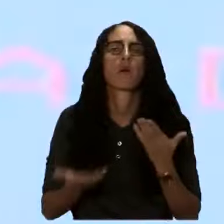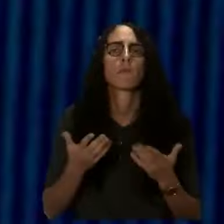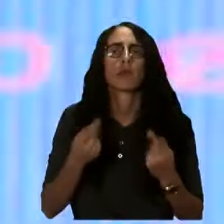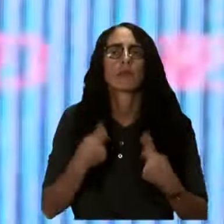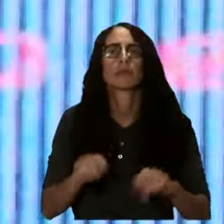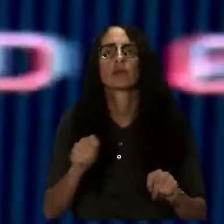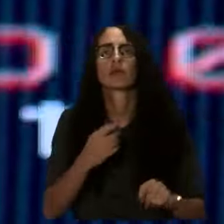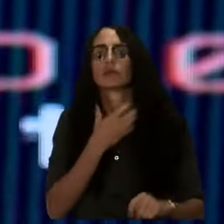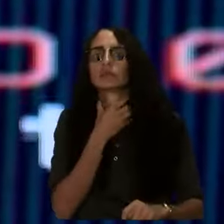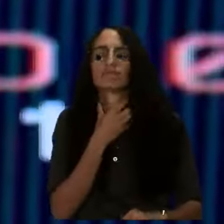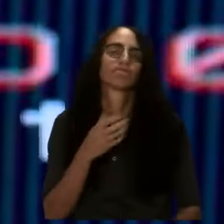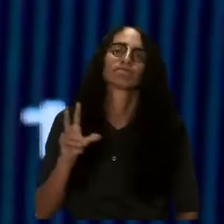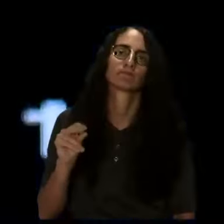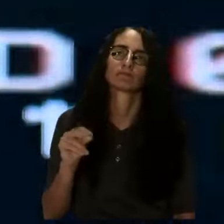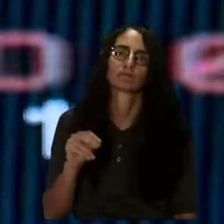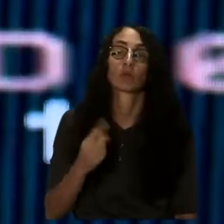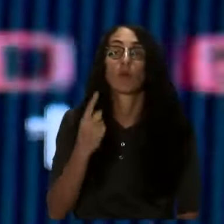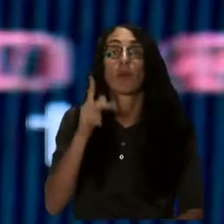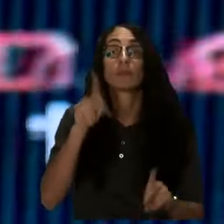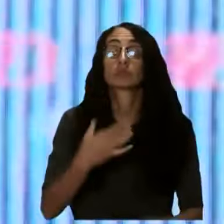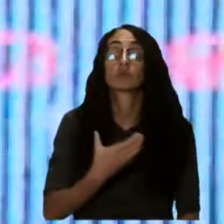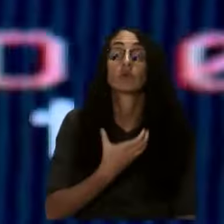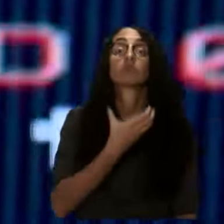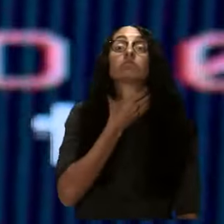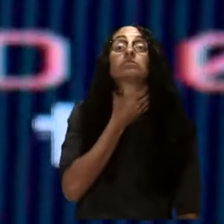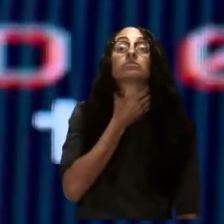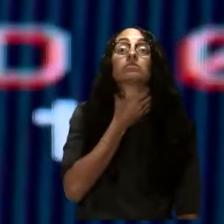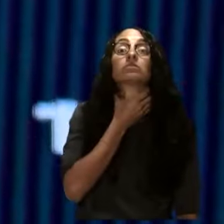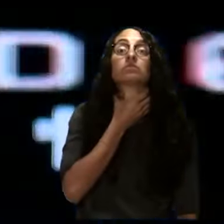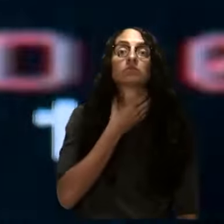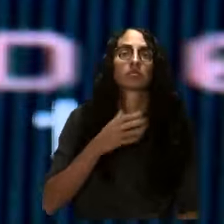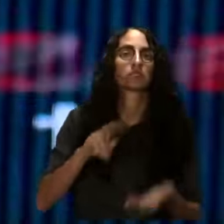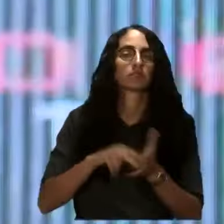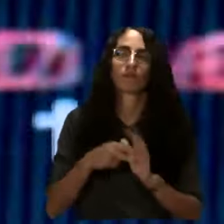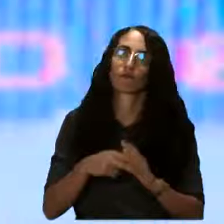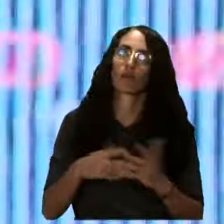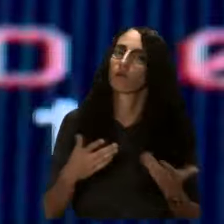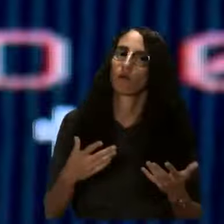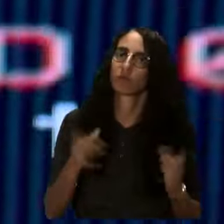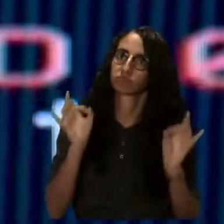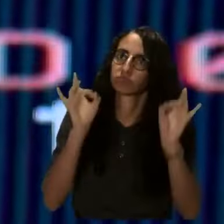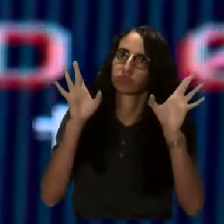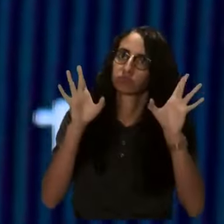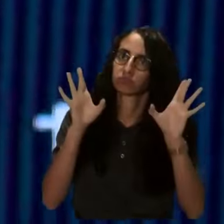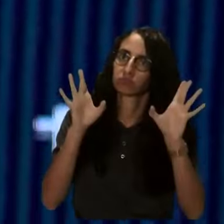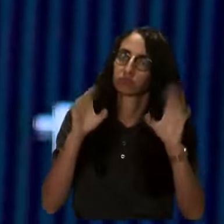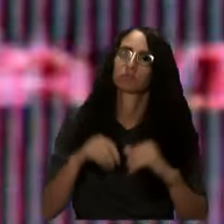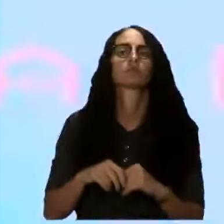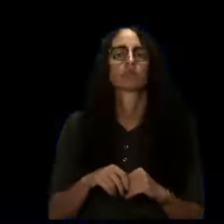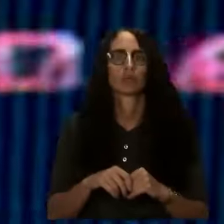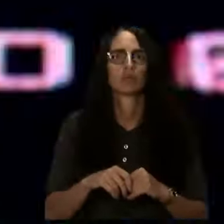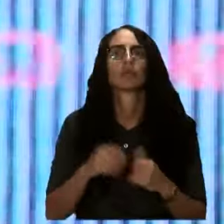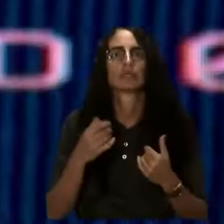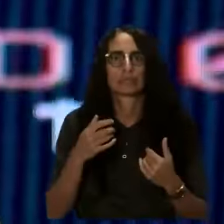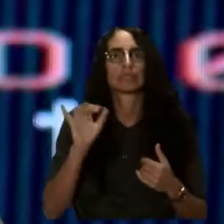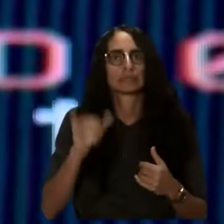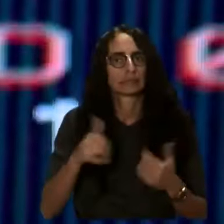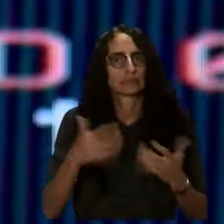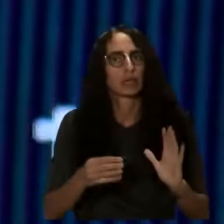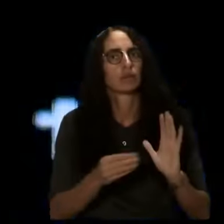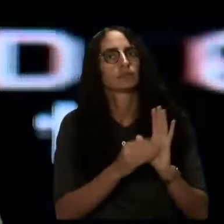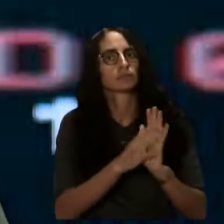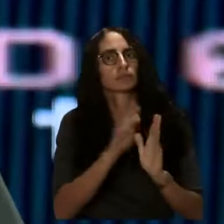estrangularla No una persona que la agarran por el cuello ya es un estrangulamiento no fatal tenemos la asfixia posicional que